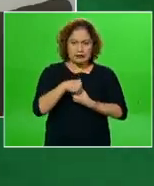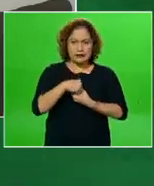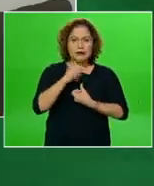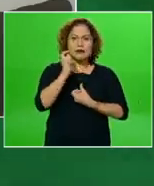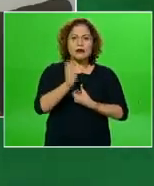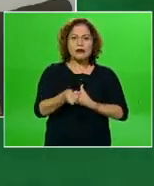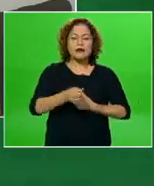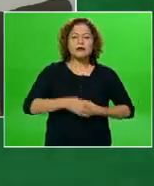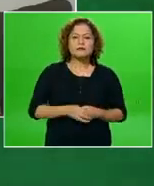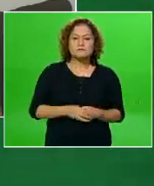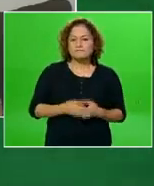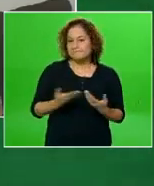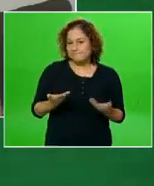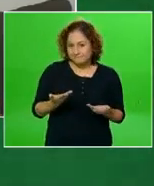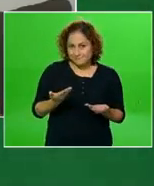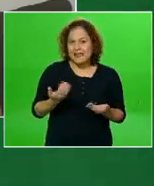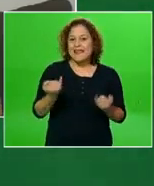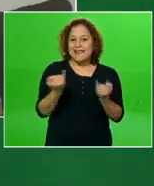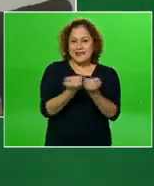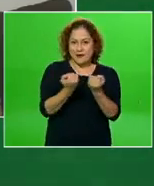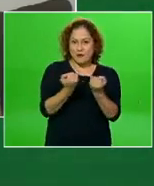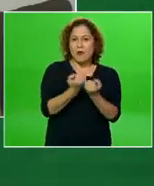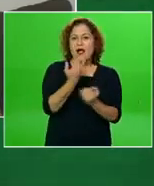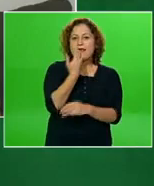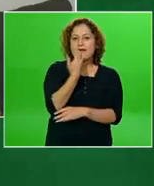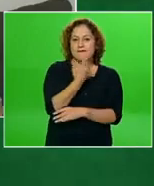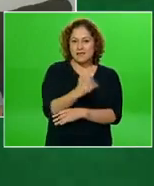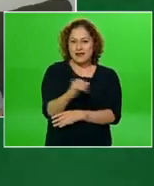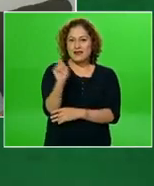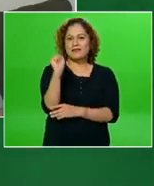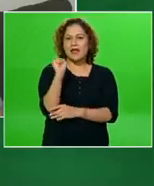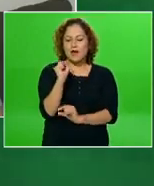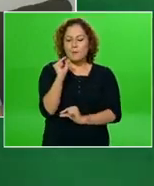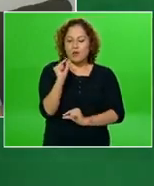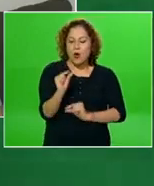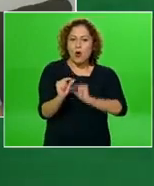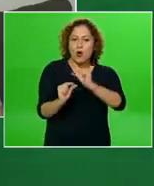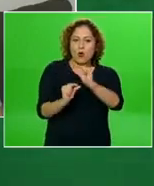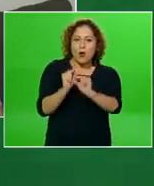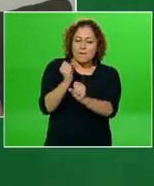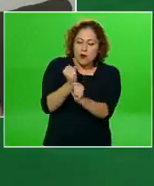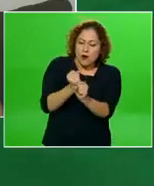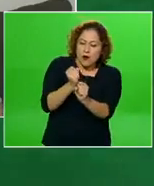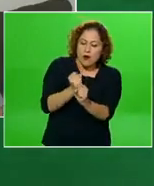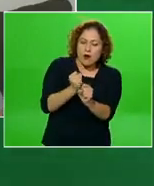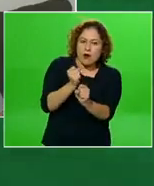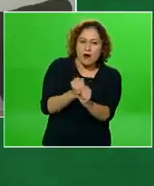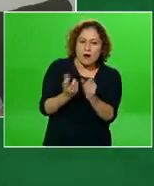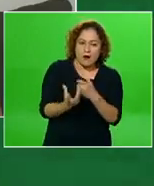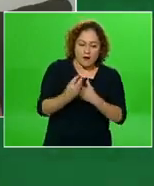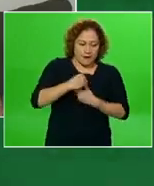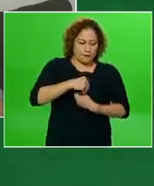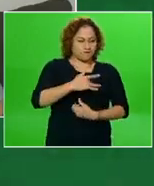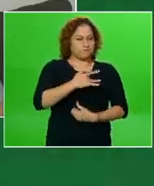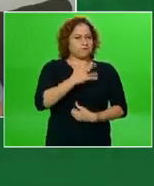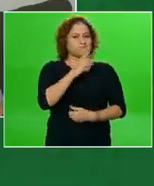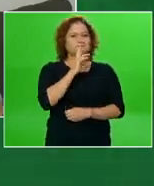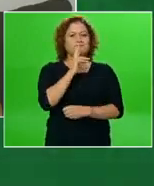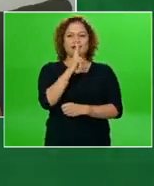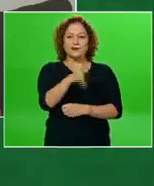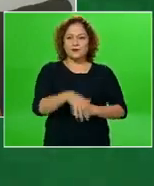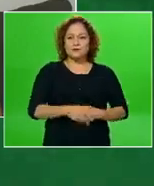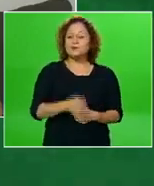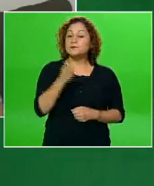esas actividades que entre más hacemos mejor nos vamos a sentir y eso es importante porque